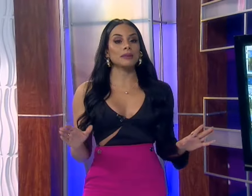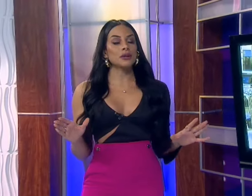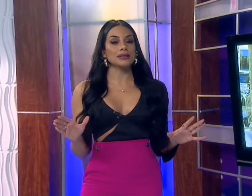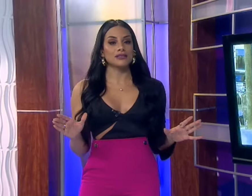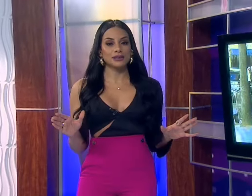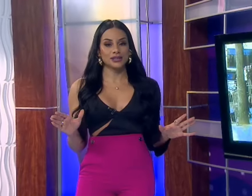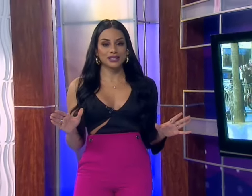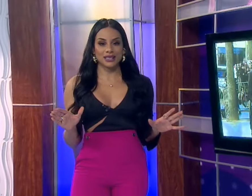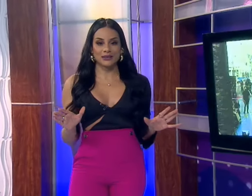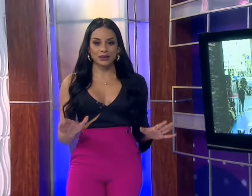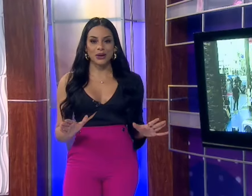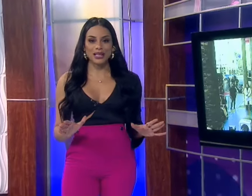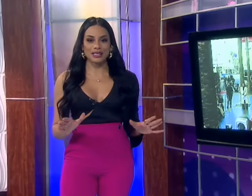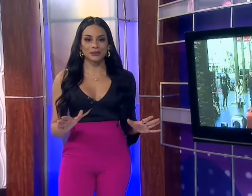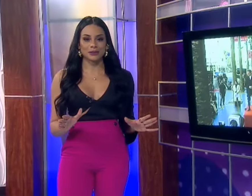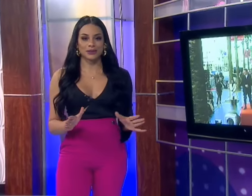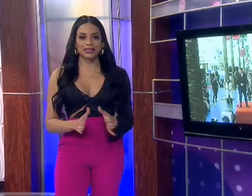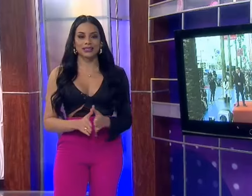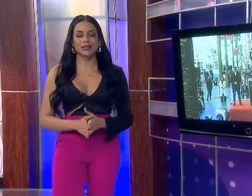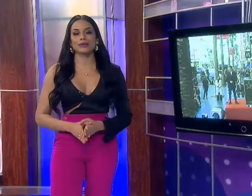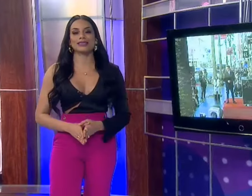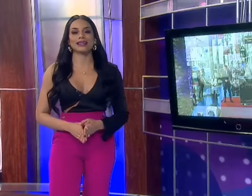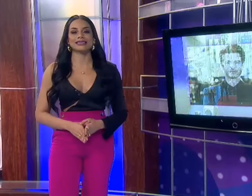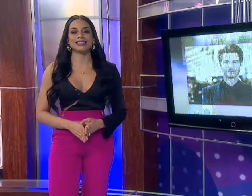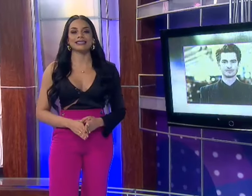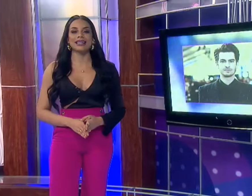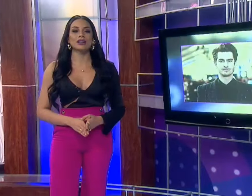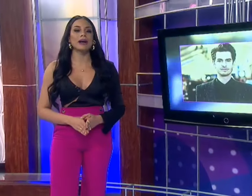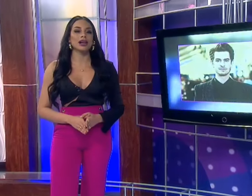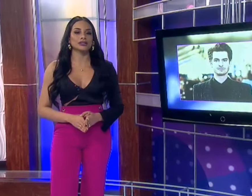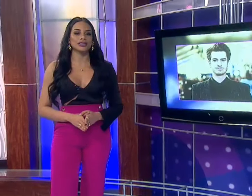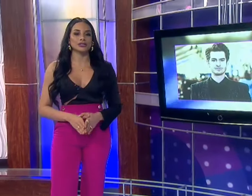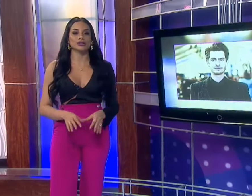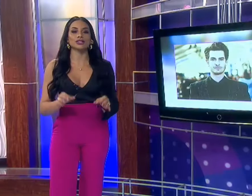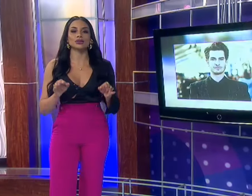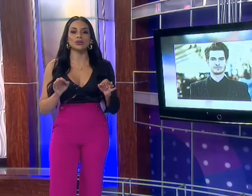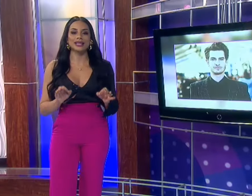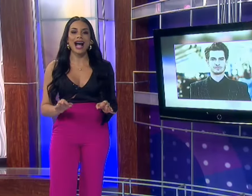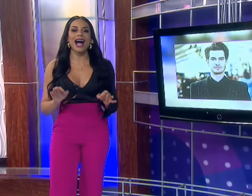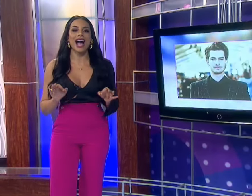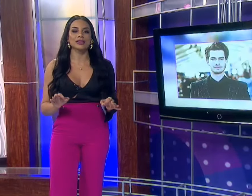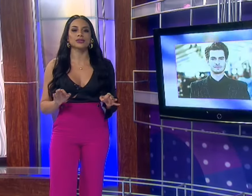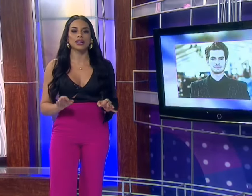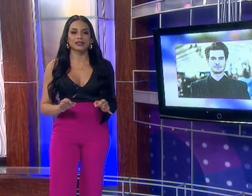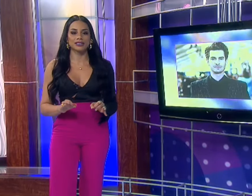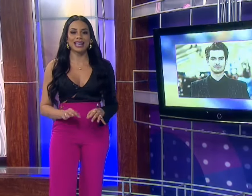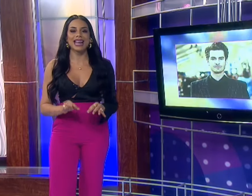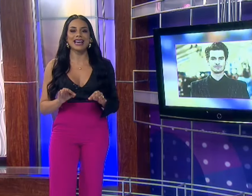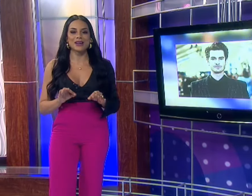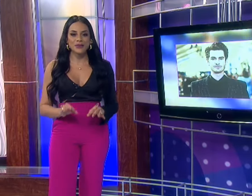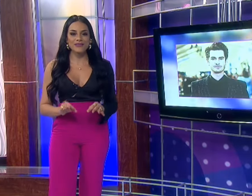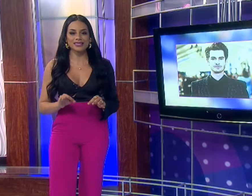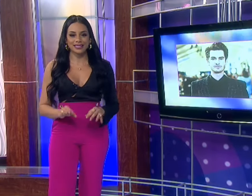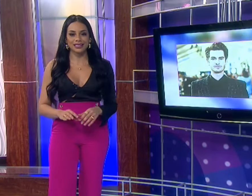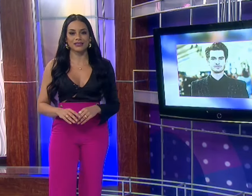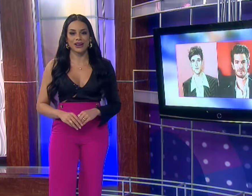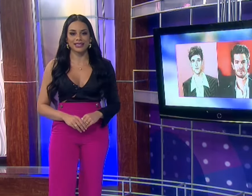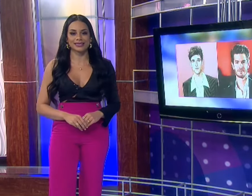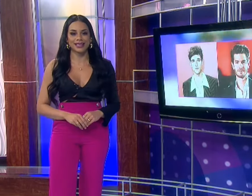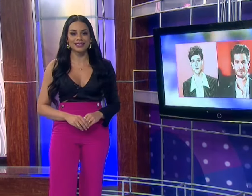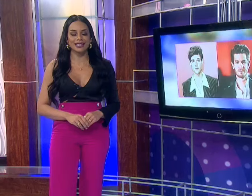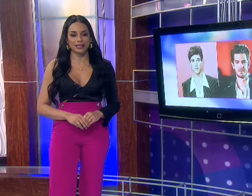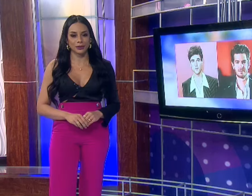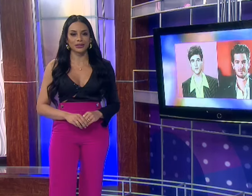Y continuamos con más informaciones aquí en Lo Actual. En esta oportunidad quiero comentarles que Jacob Elordi sustituirá a Andrew Garfield en la nueva cinta